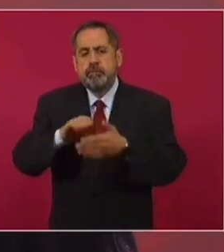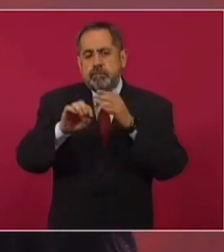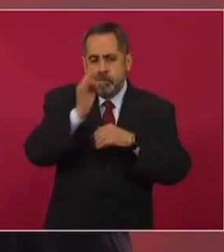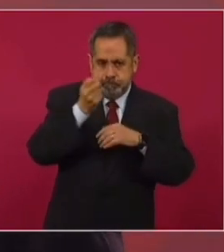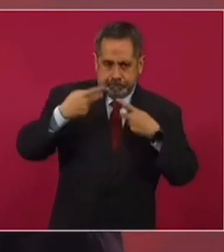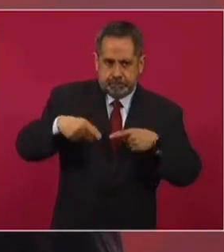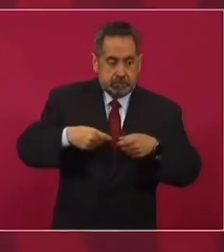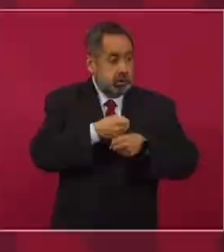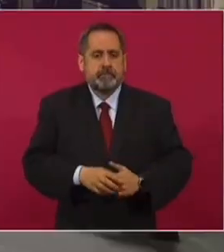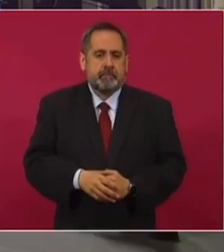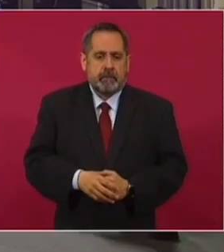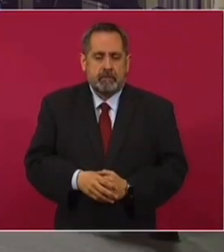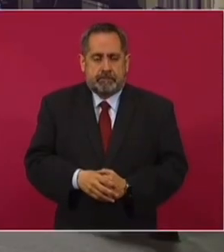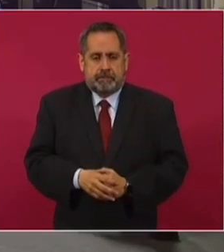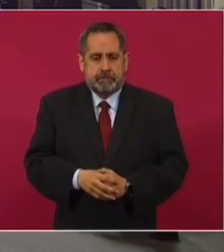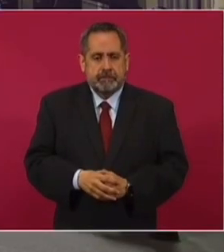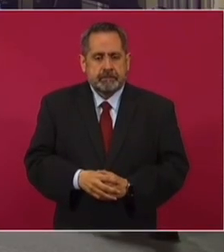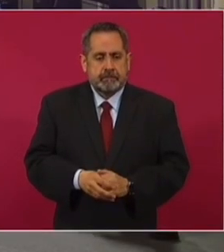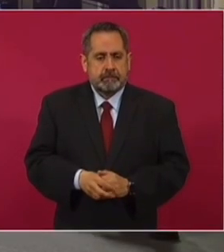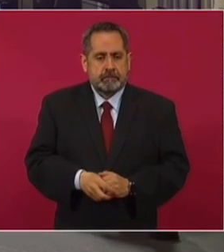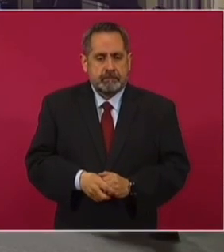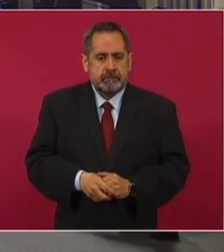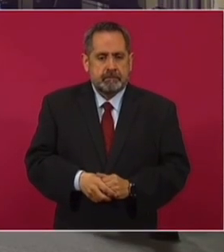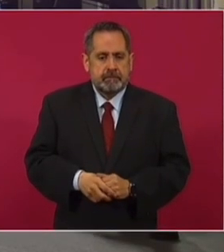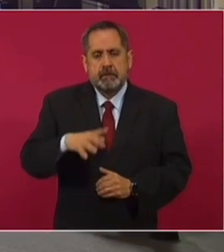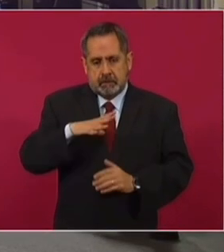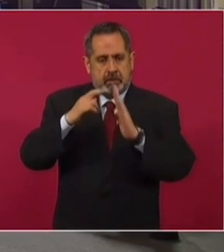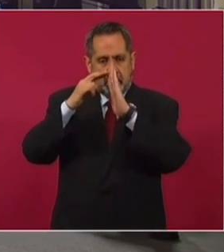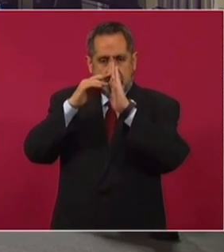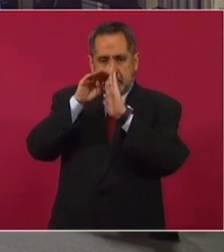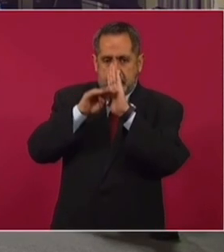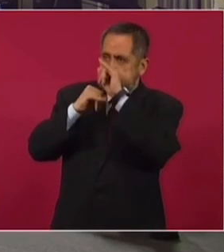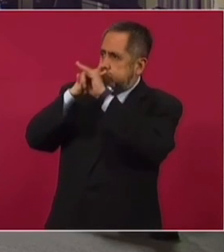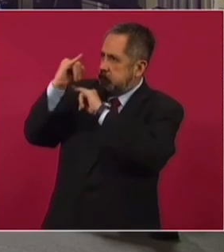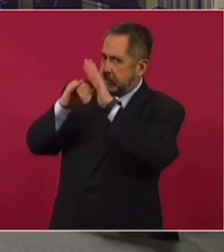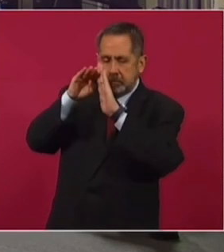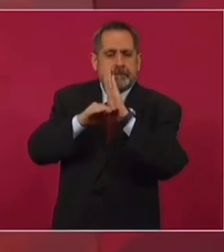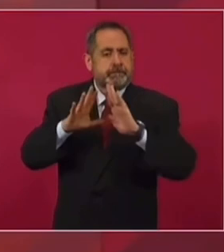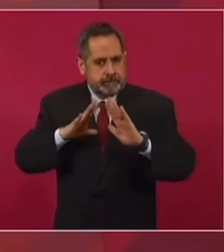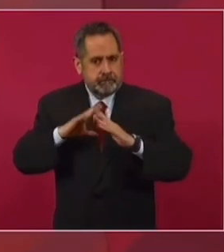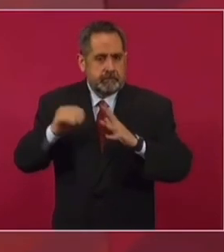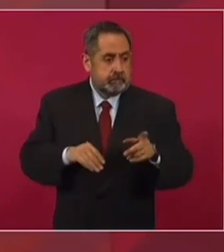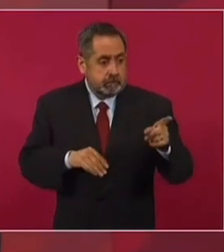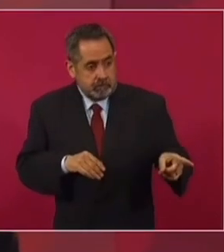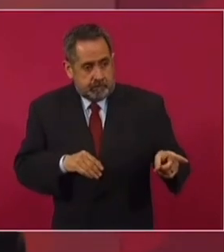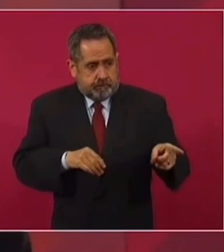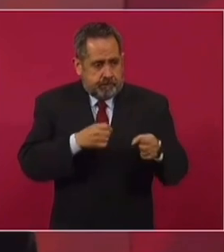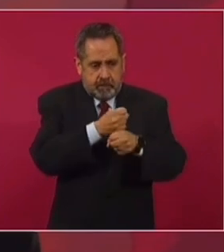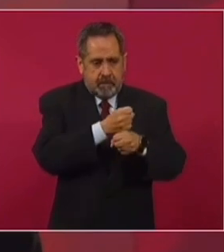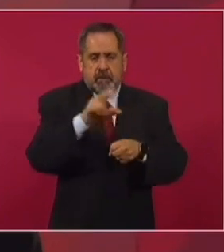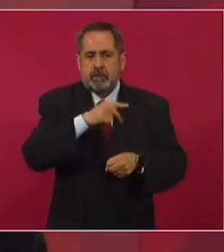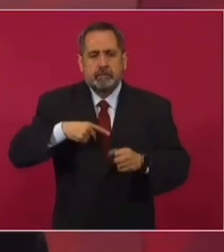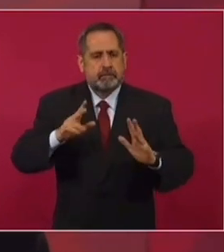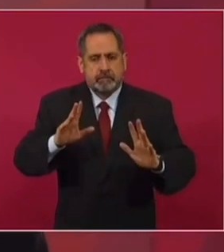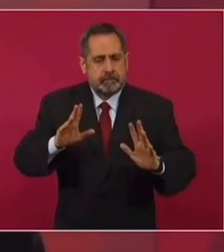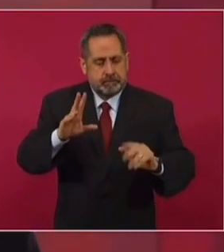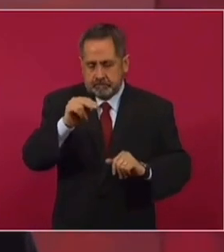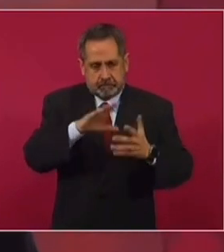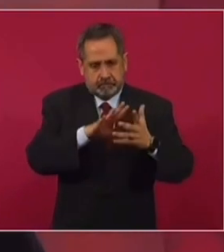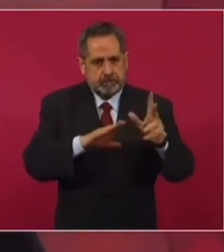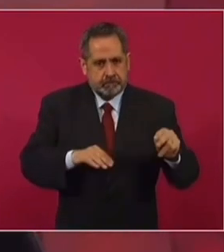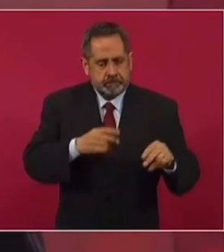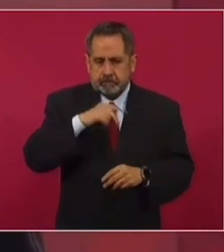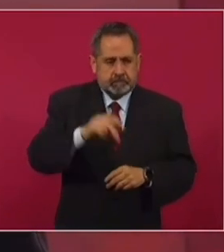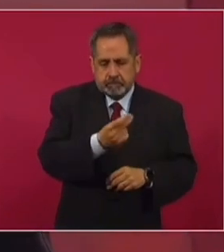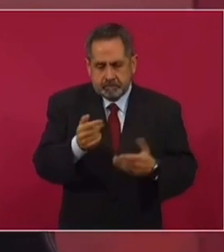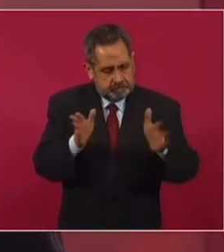torturados, y hay pruebas, porque existen protocolos internacionales. Ya esos no deben de estar en la cárcel,